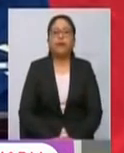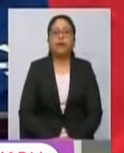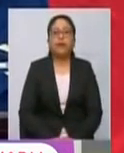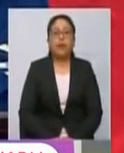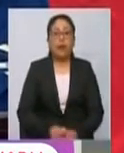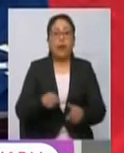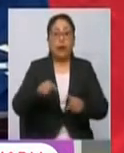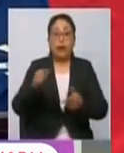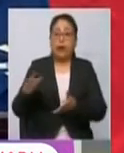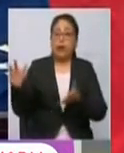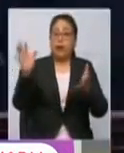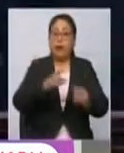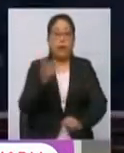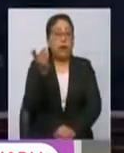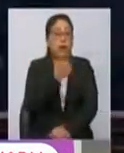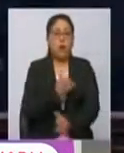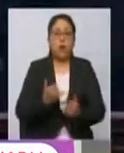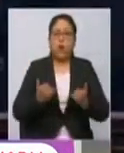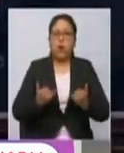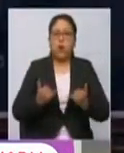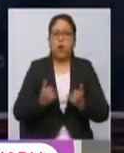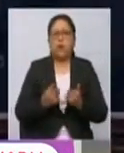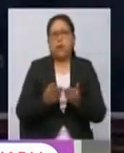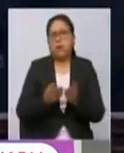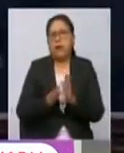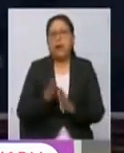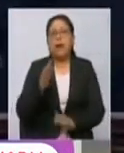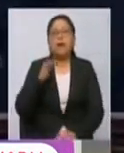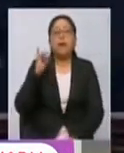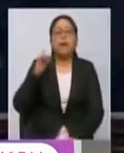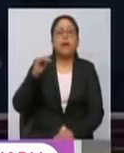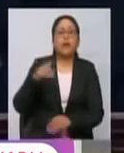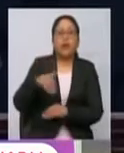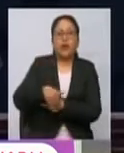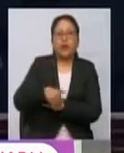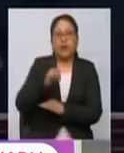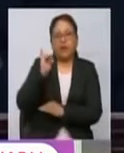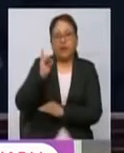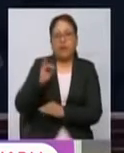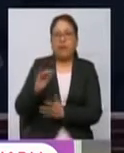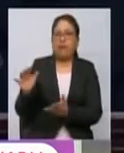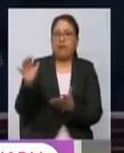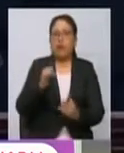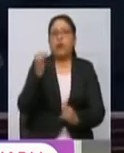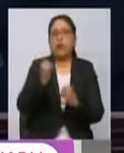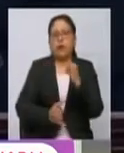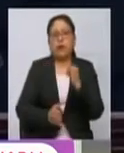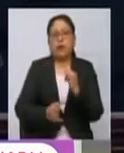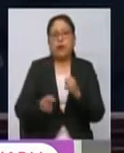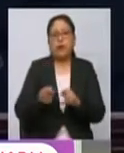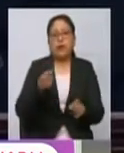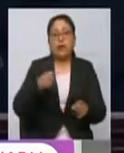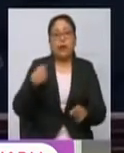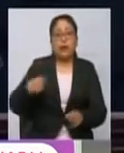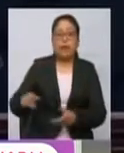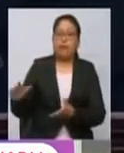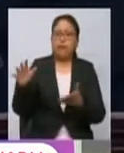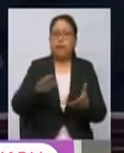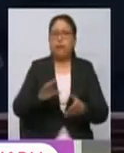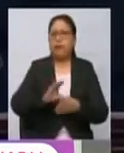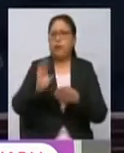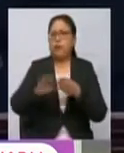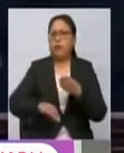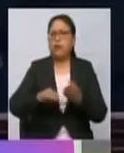Con este lote que hoy acaba, en realidad anoche, llegó el último lote de la Sinopharm para